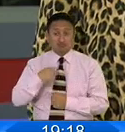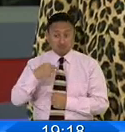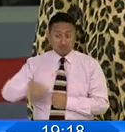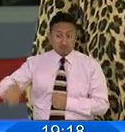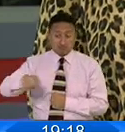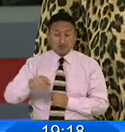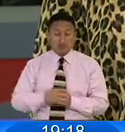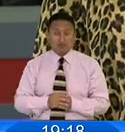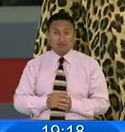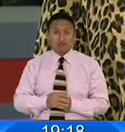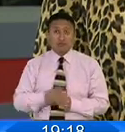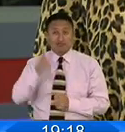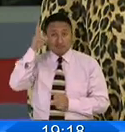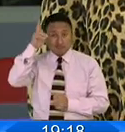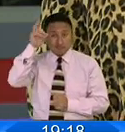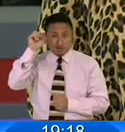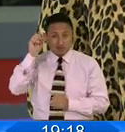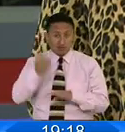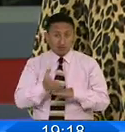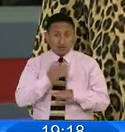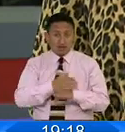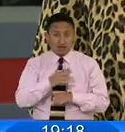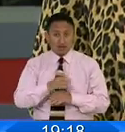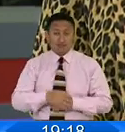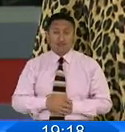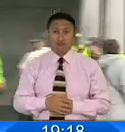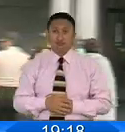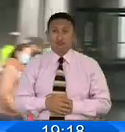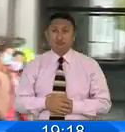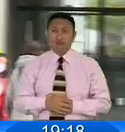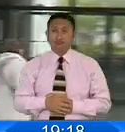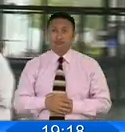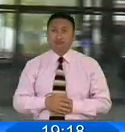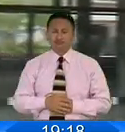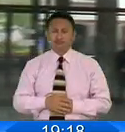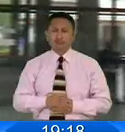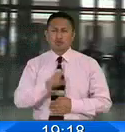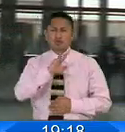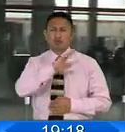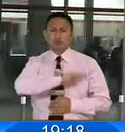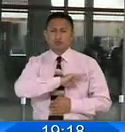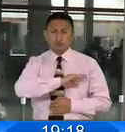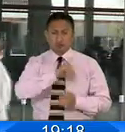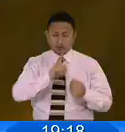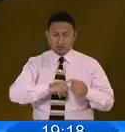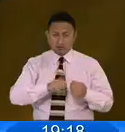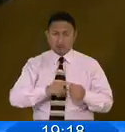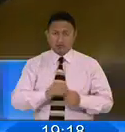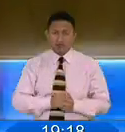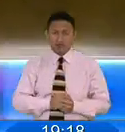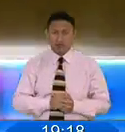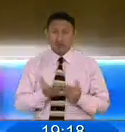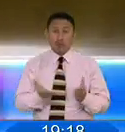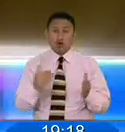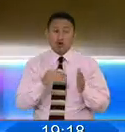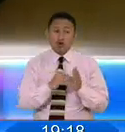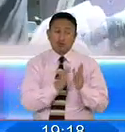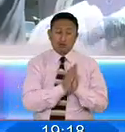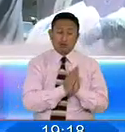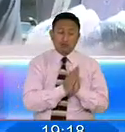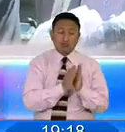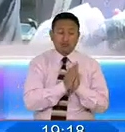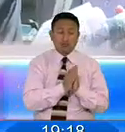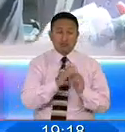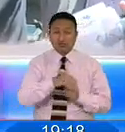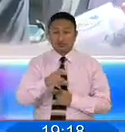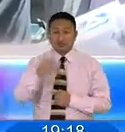emitido criterios anticipados. El municipio capitalino pasa nuevamente por un pedido que busca la salida del alcalde